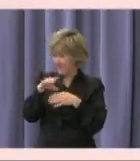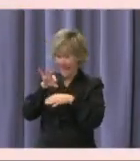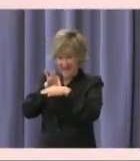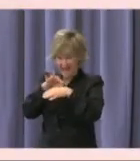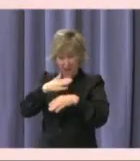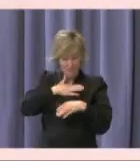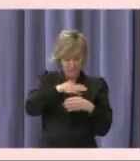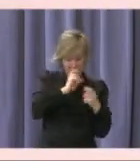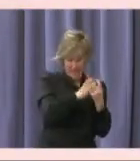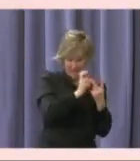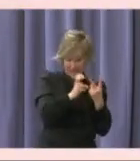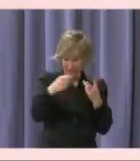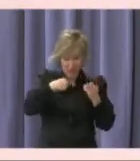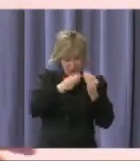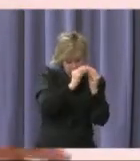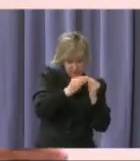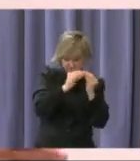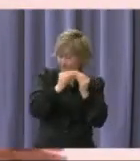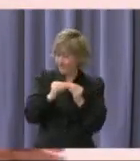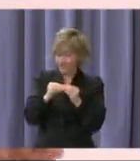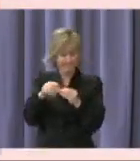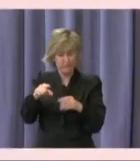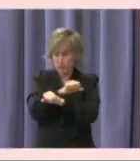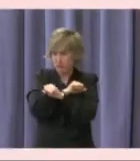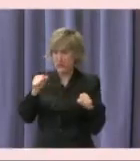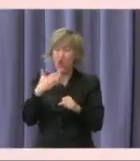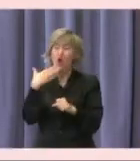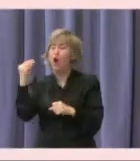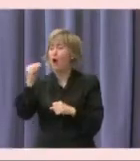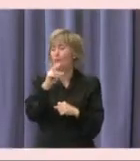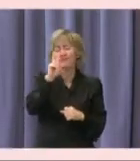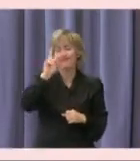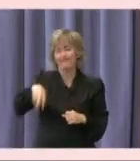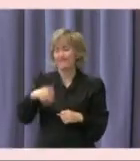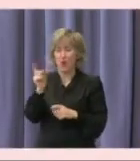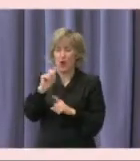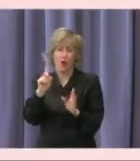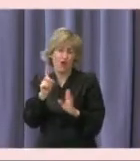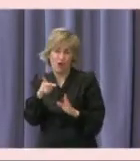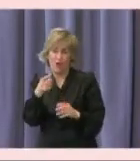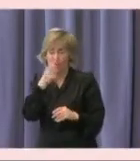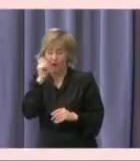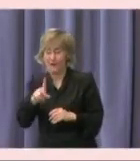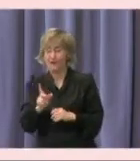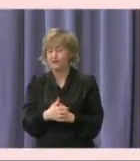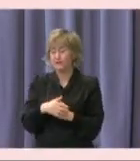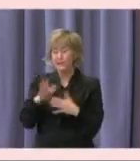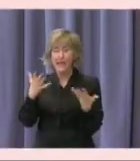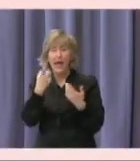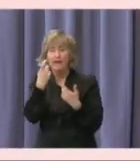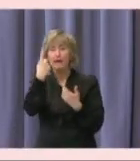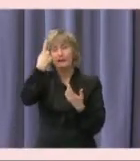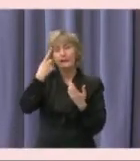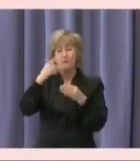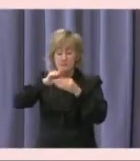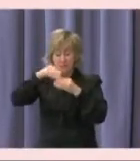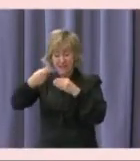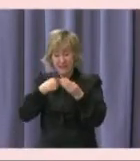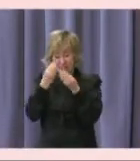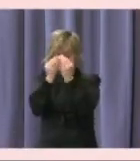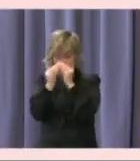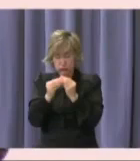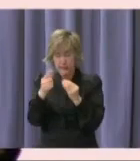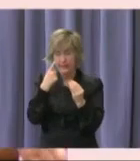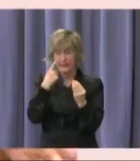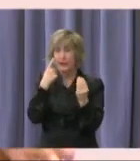yo había hecho, porque eso es imbebible a esa edad. Entonces, yo decía, hace falta un material atractivo que se pueda